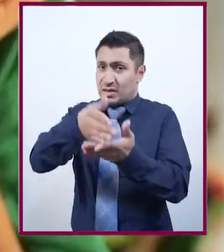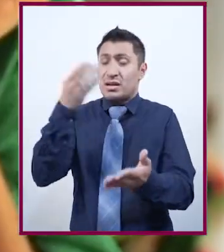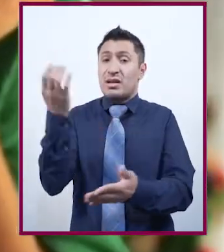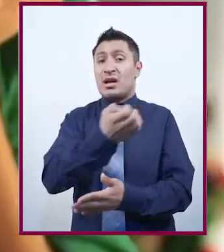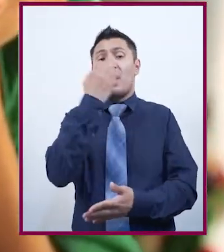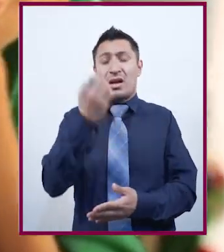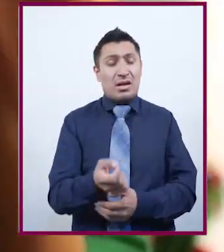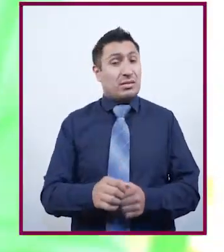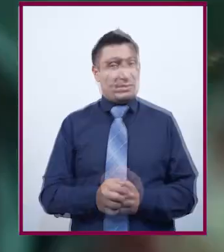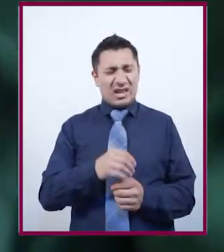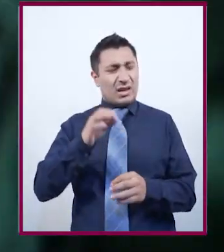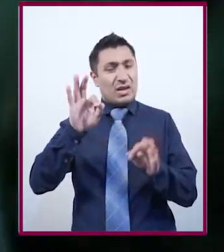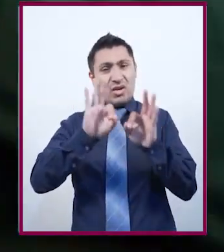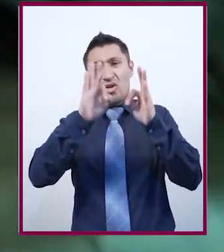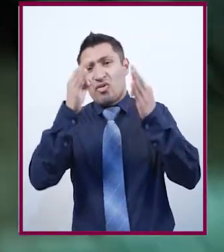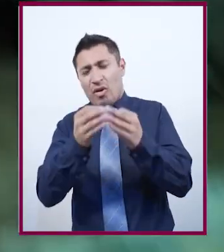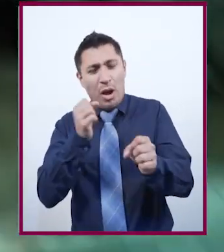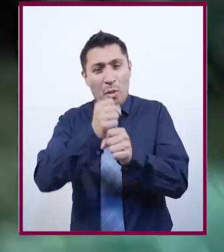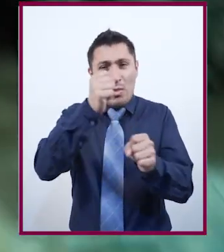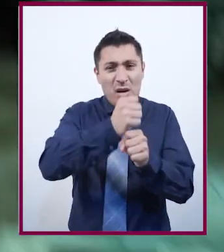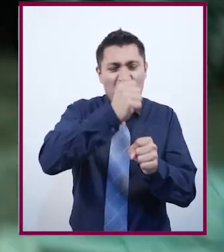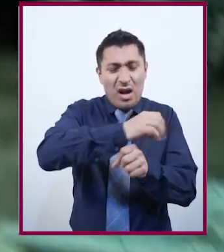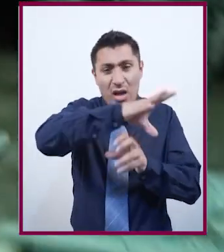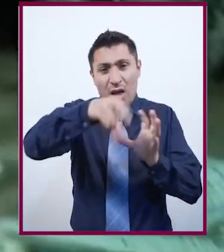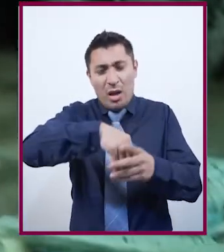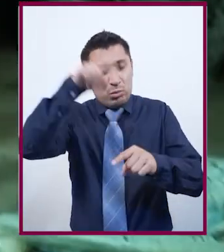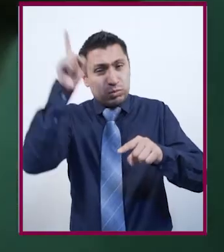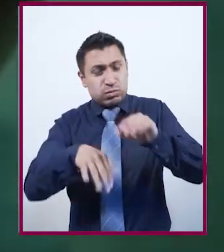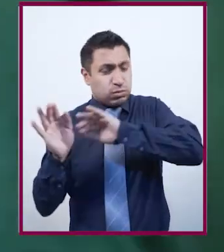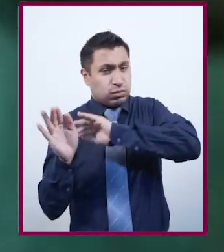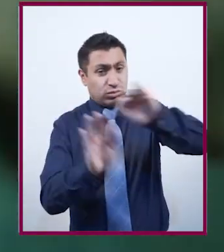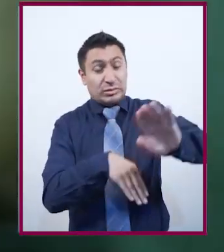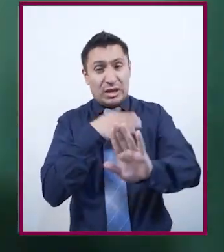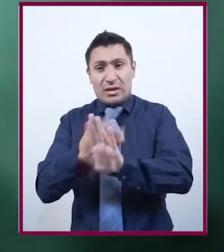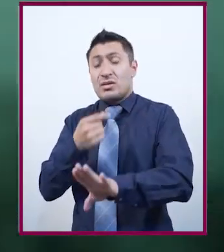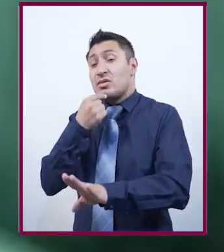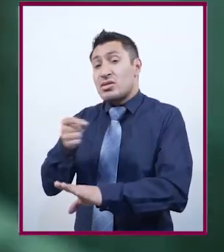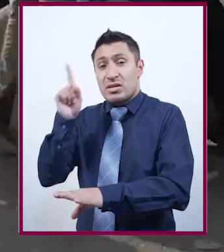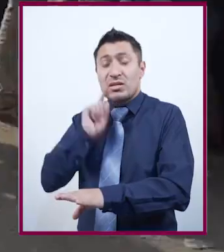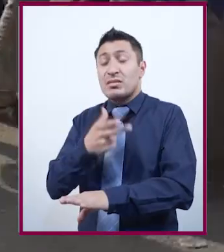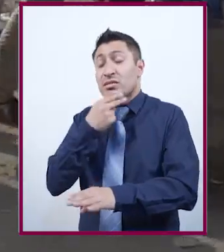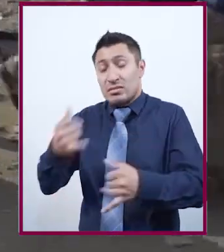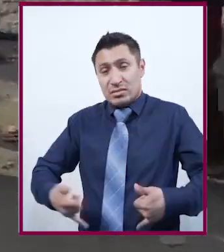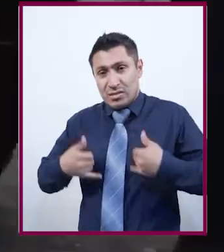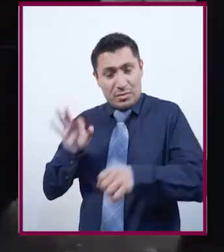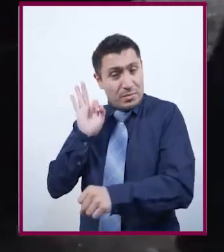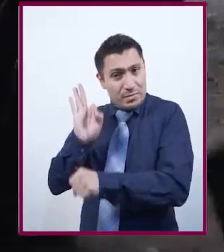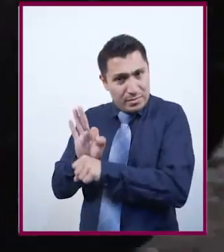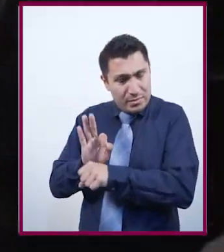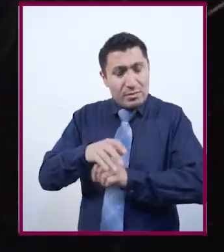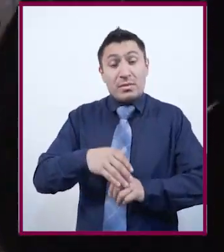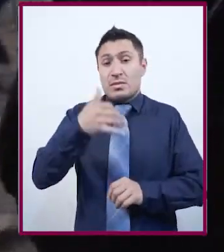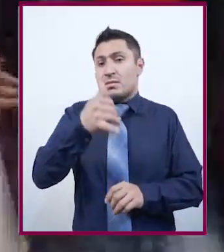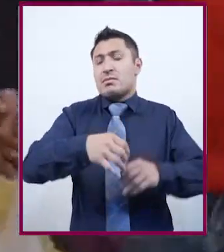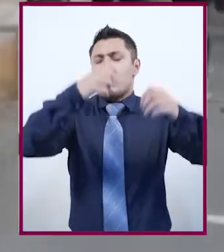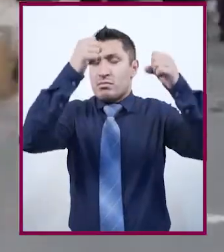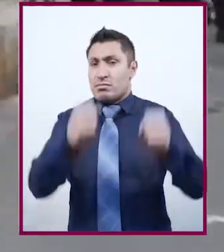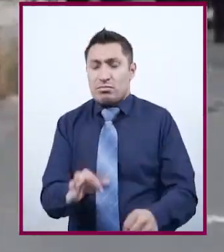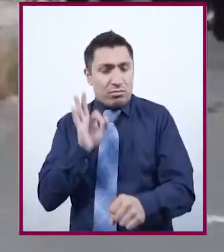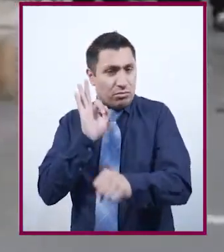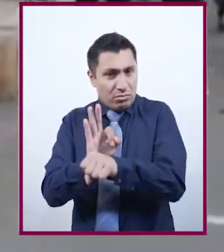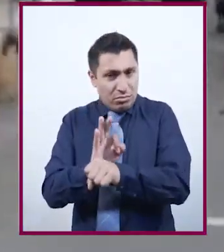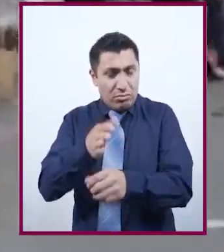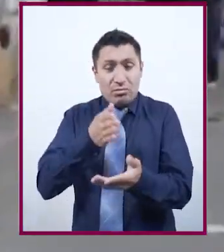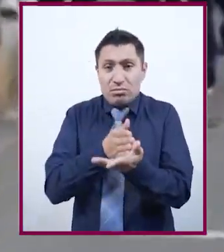Poner fin a todas las formas de violencia contra niños, niñas y adolescentes. Y garantizar la protección y